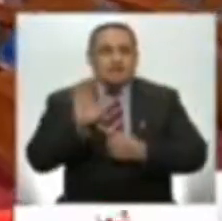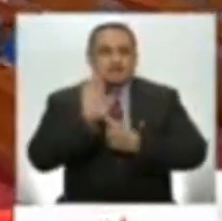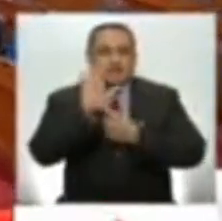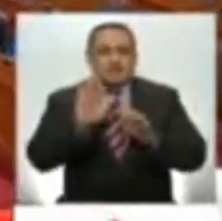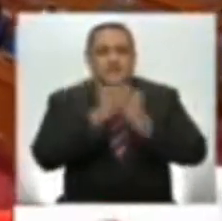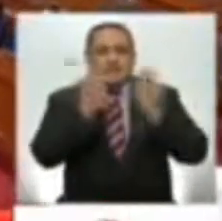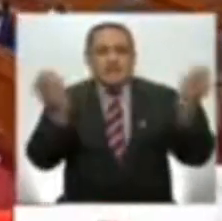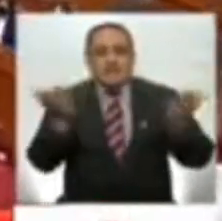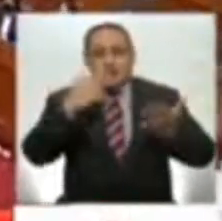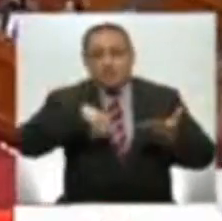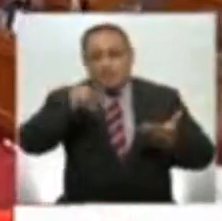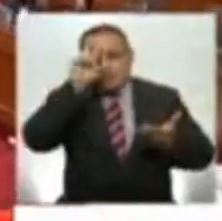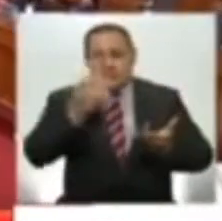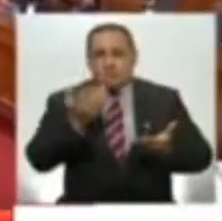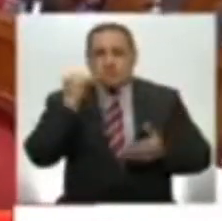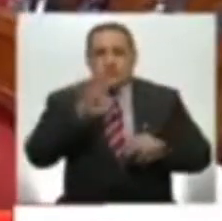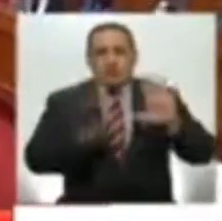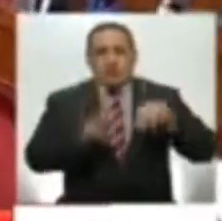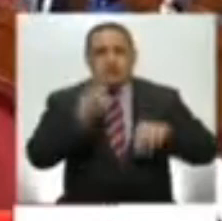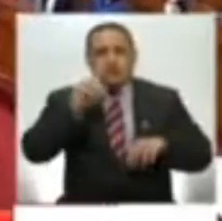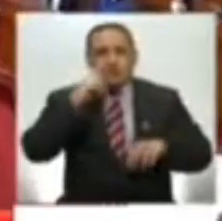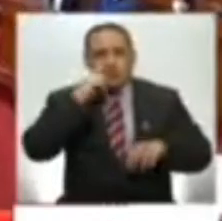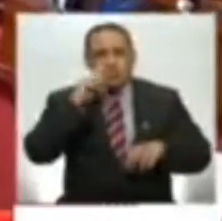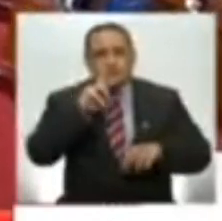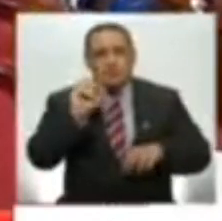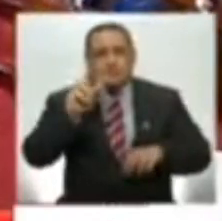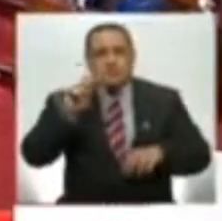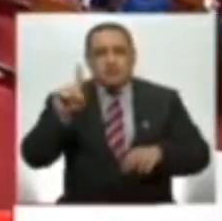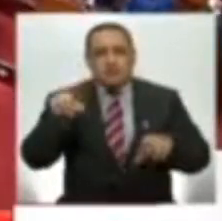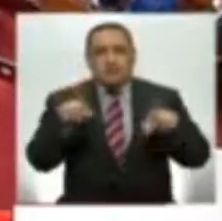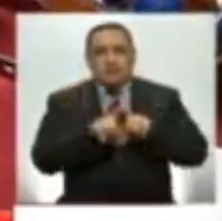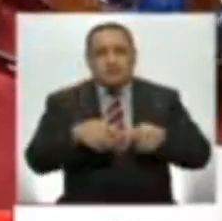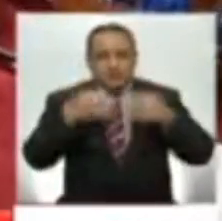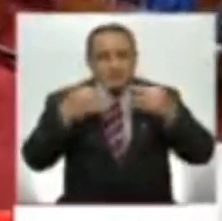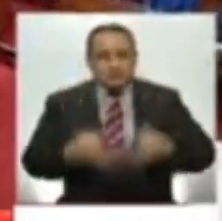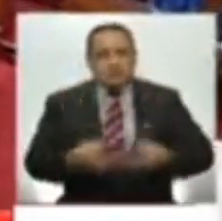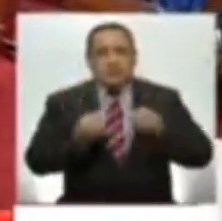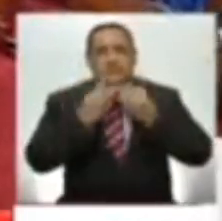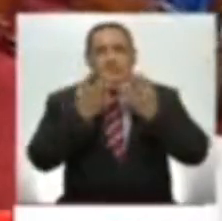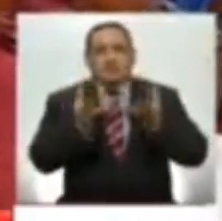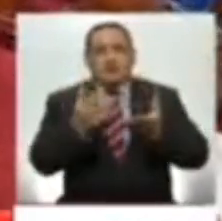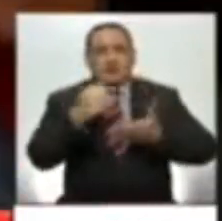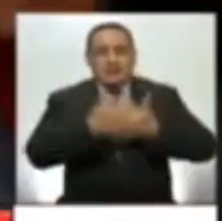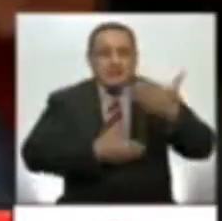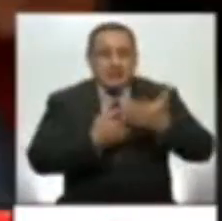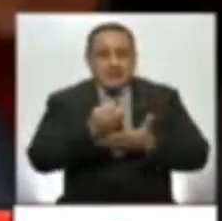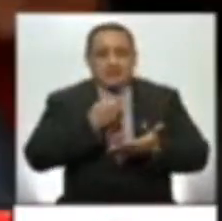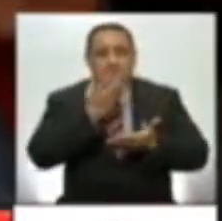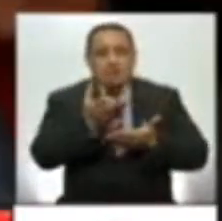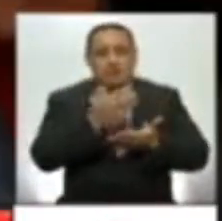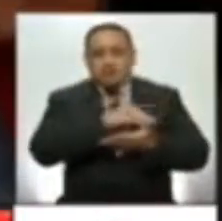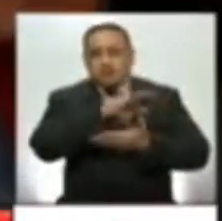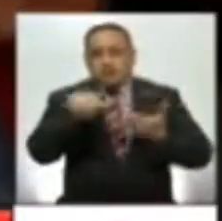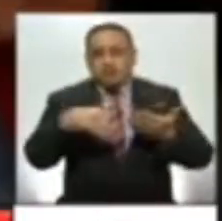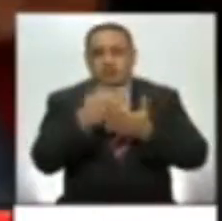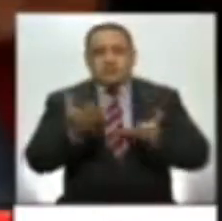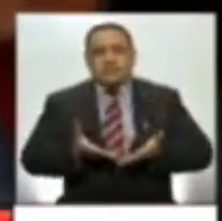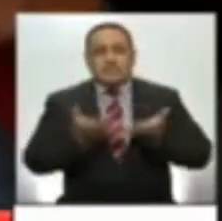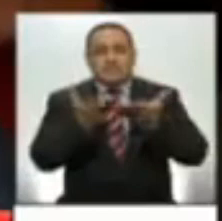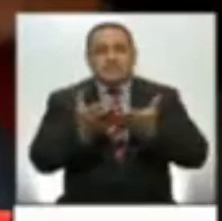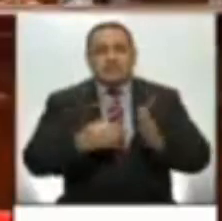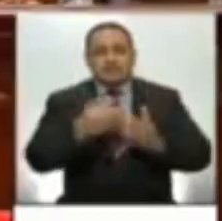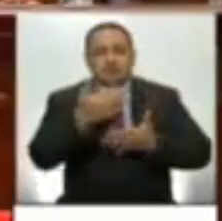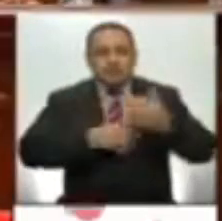Oficial del Peruano el 12 de junio de 2021. Es del caso precisar que, en el acto de proclamación, se entregaron las